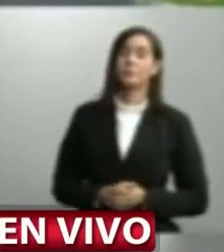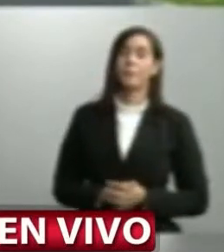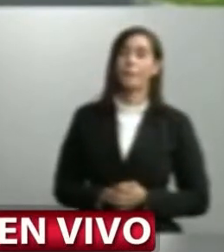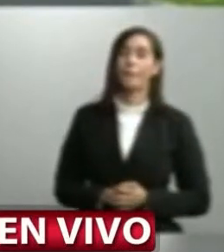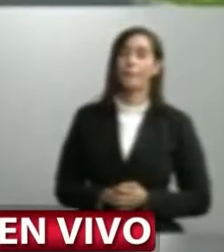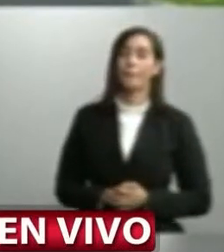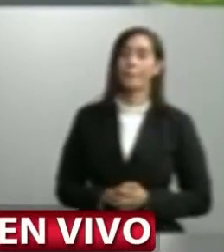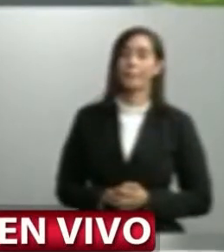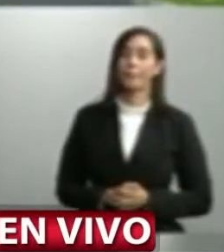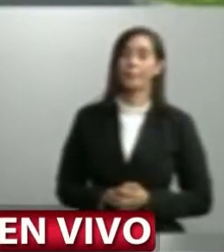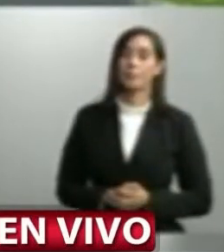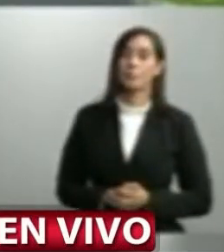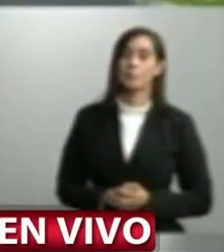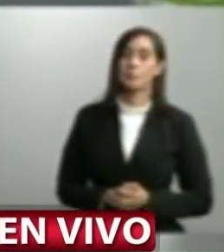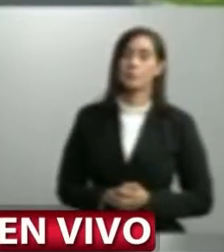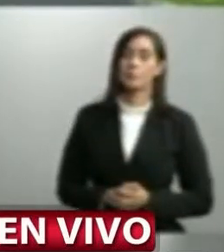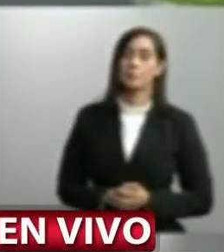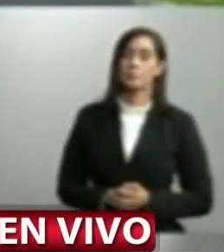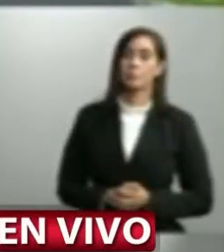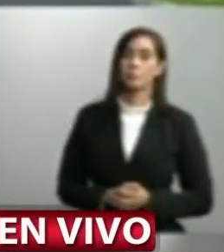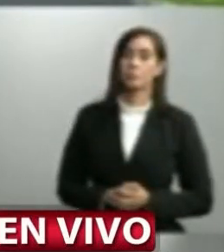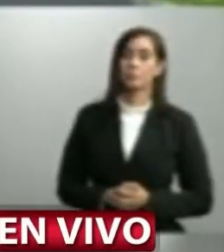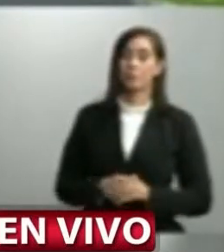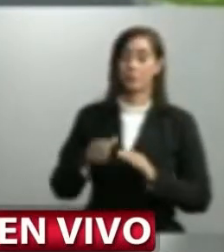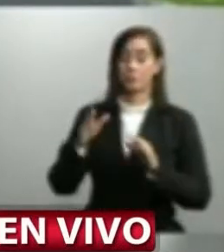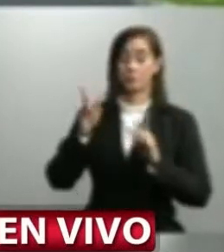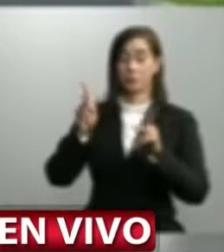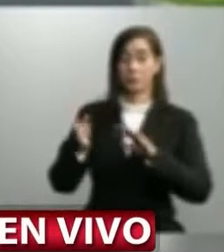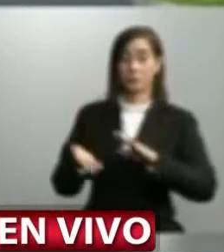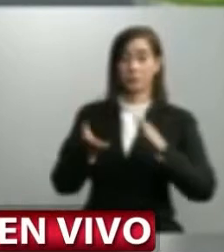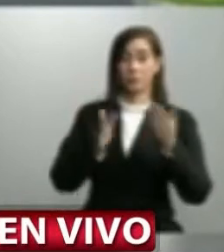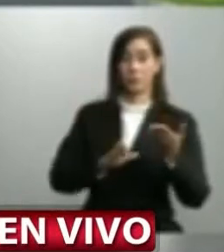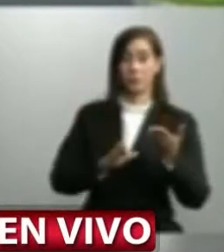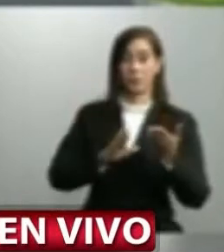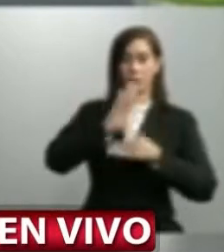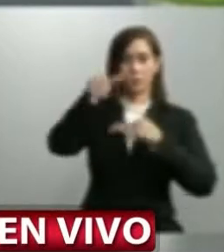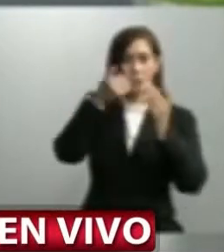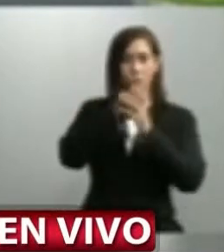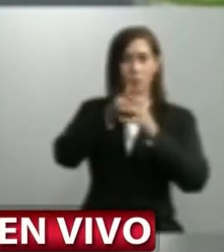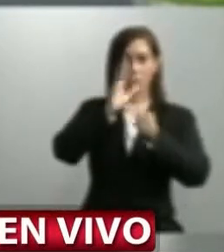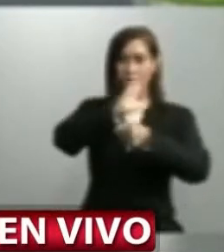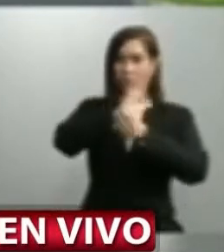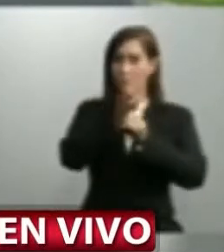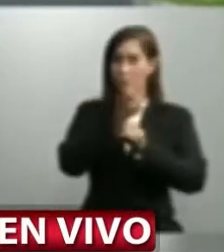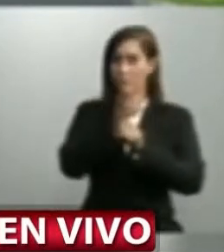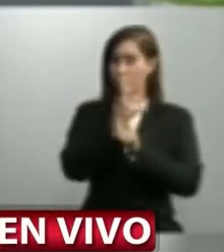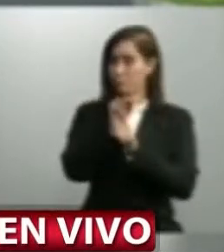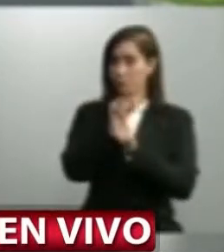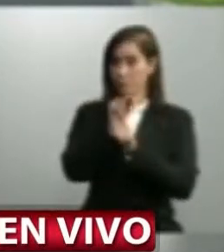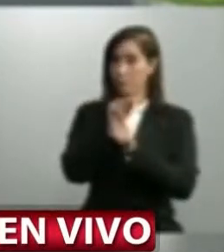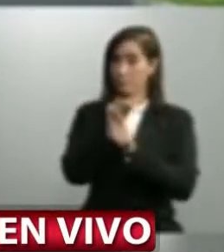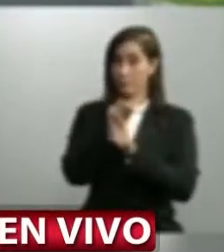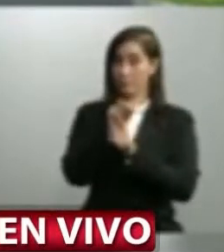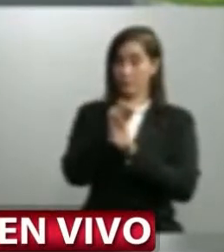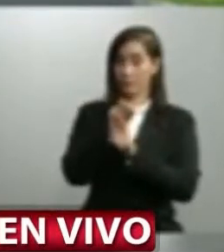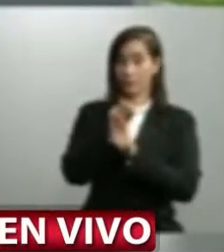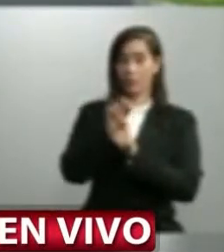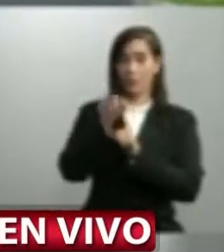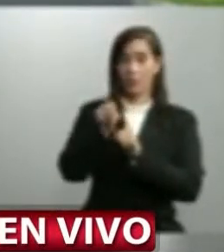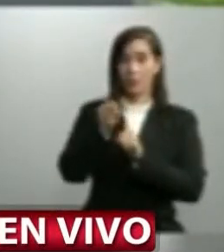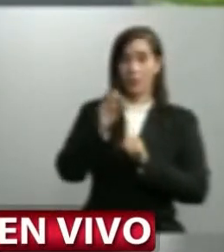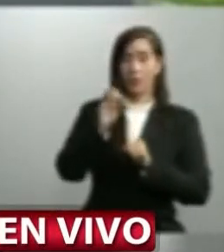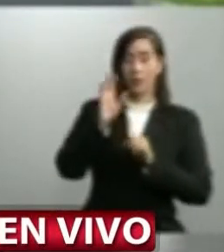Los fallecimientos no todos son por COVID. Y yo quiero que tenga todo el mundo claro que la tasa